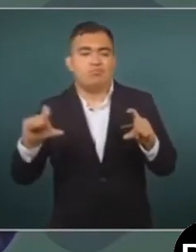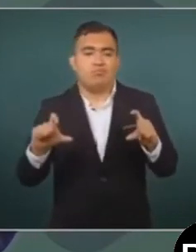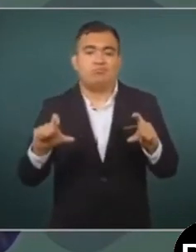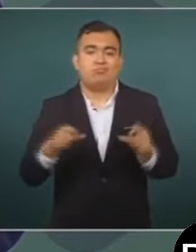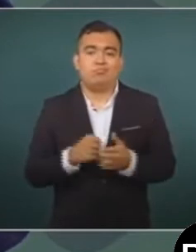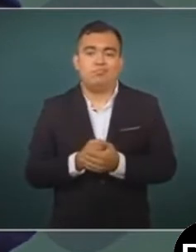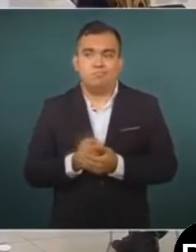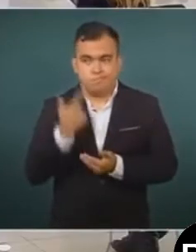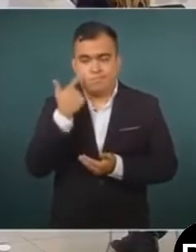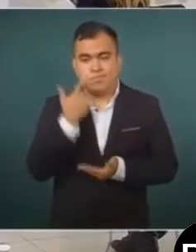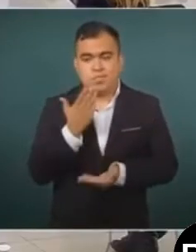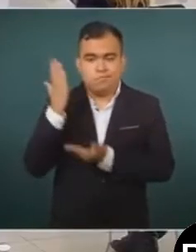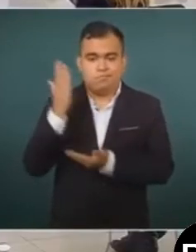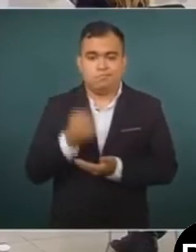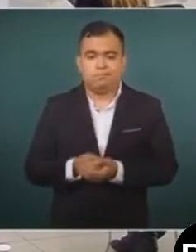Mire,